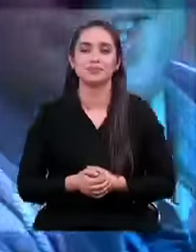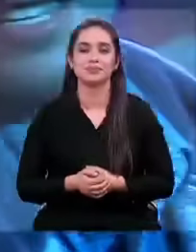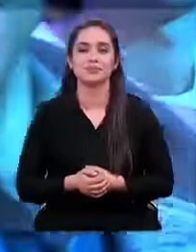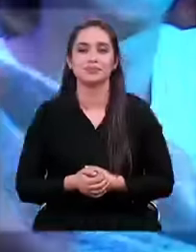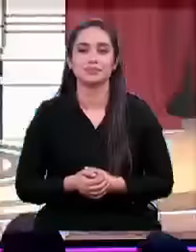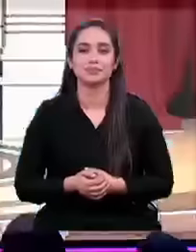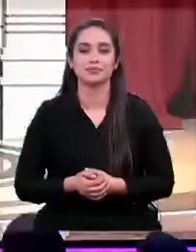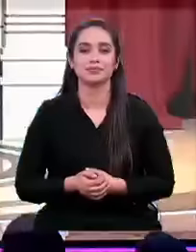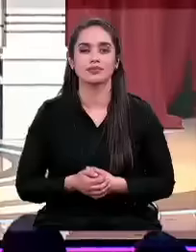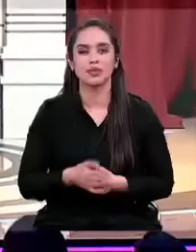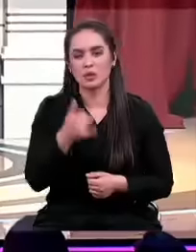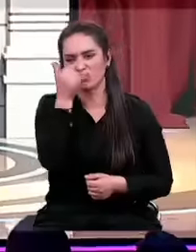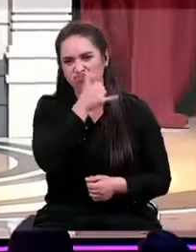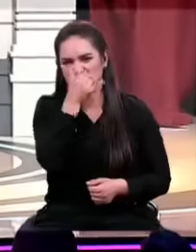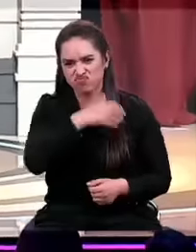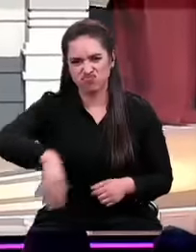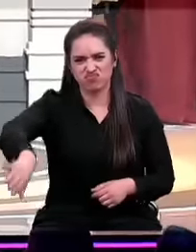chantaje. Oh, cochino, güey.